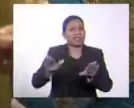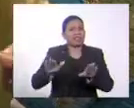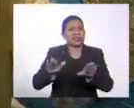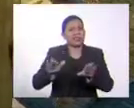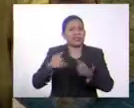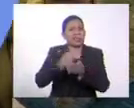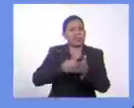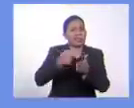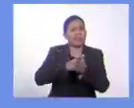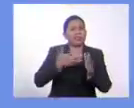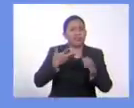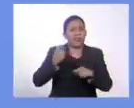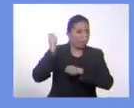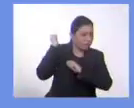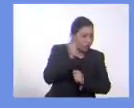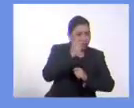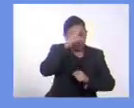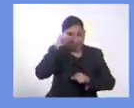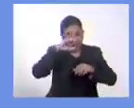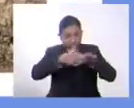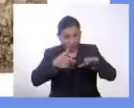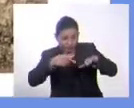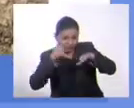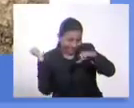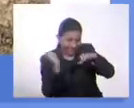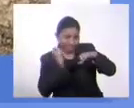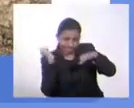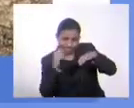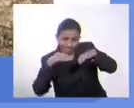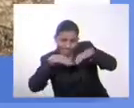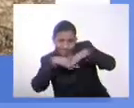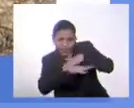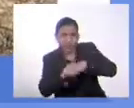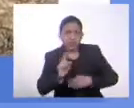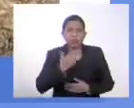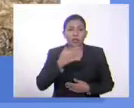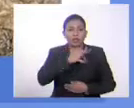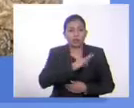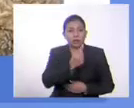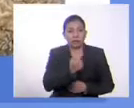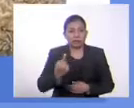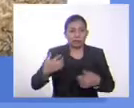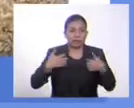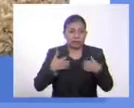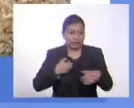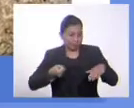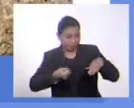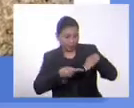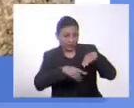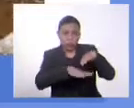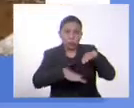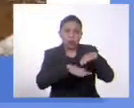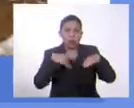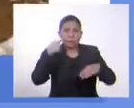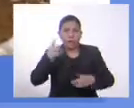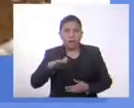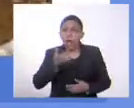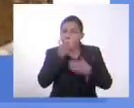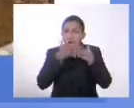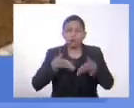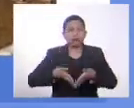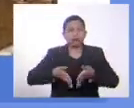aquellas personas que viven cerca de los afluentes de agua y que sabían de que la minería metálica iba a contaminar más